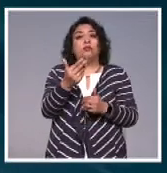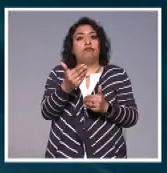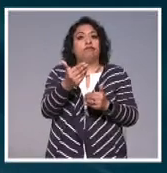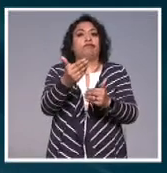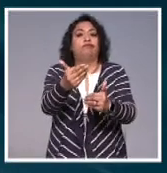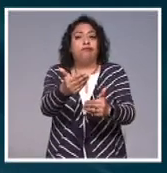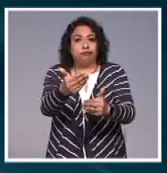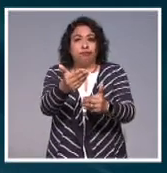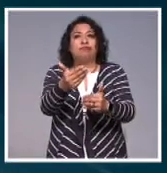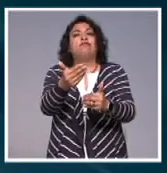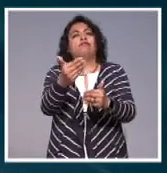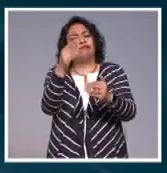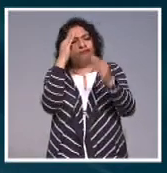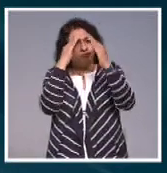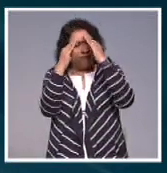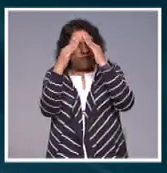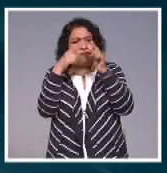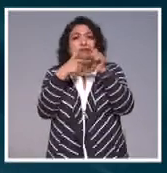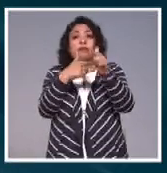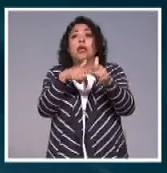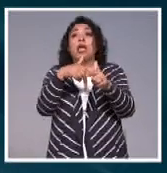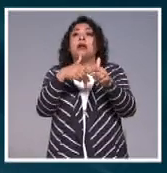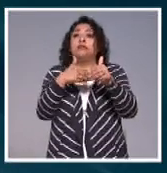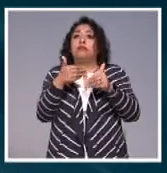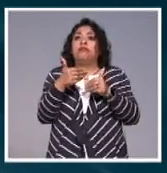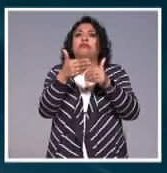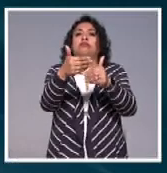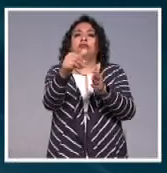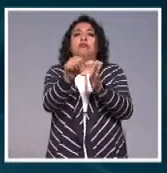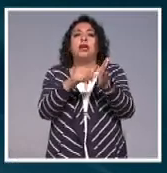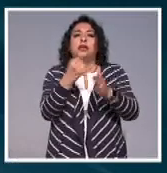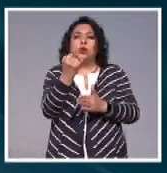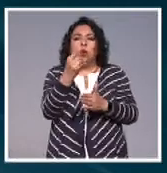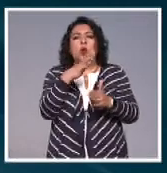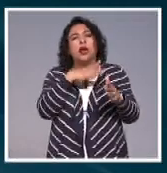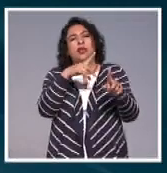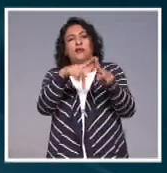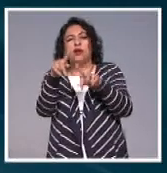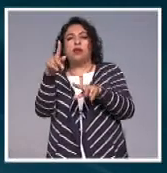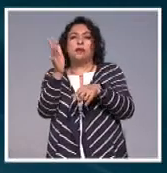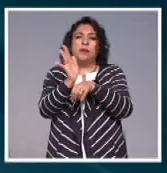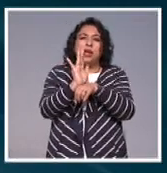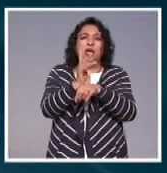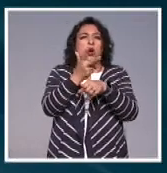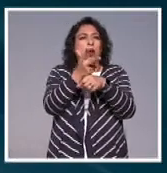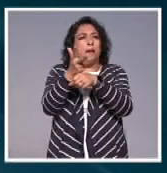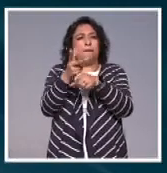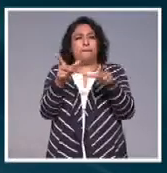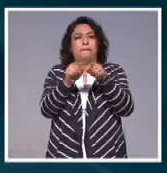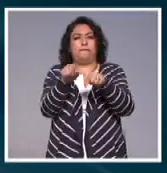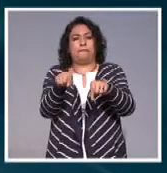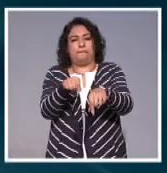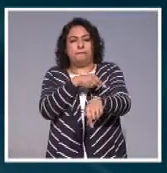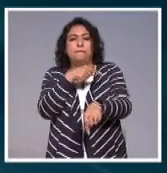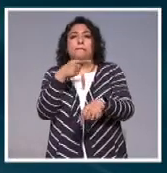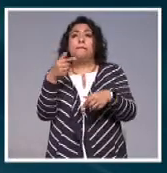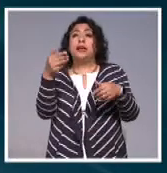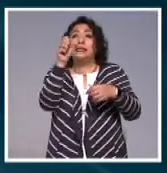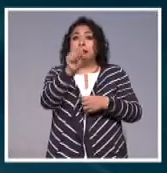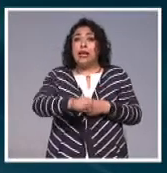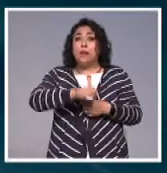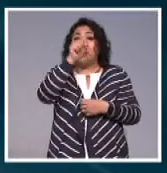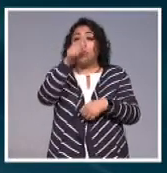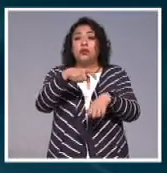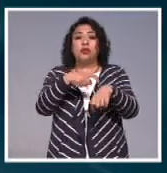extiende las reflexiones hasta el mes de junio con un ciclo de películas y cortometrajes que va a presentar todos los sábados a